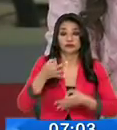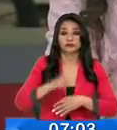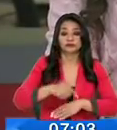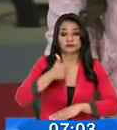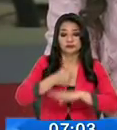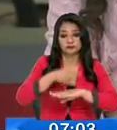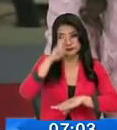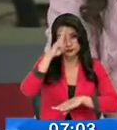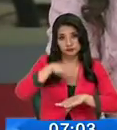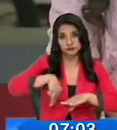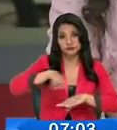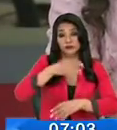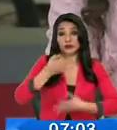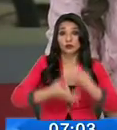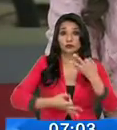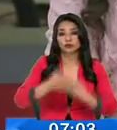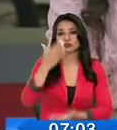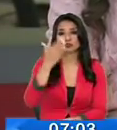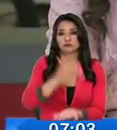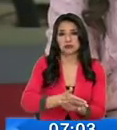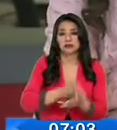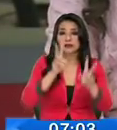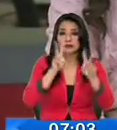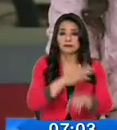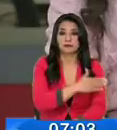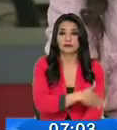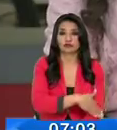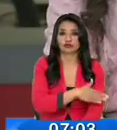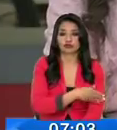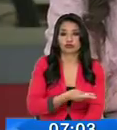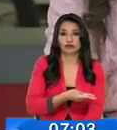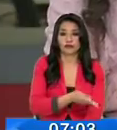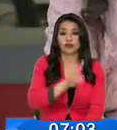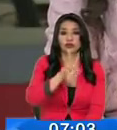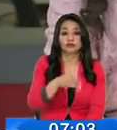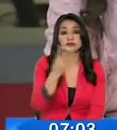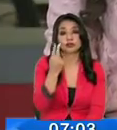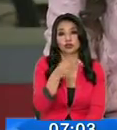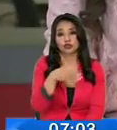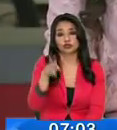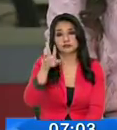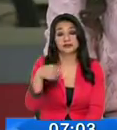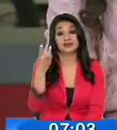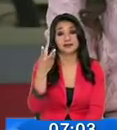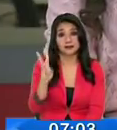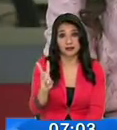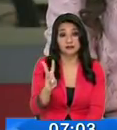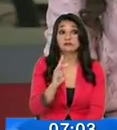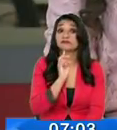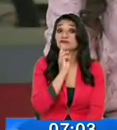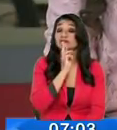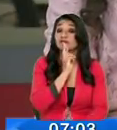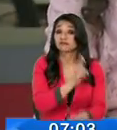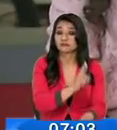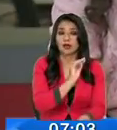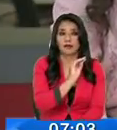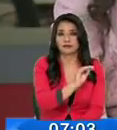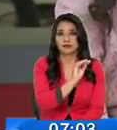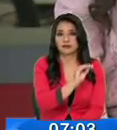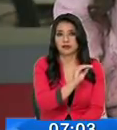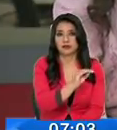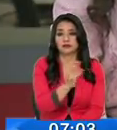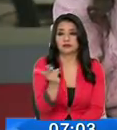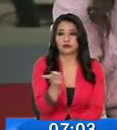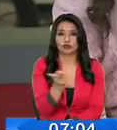Daniela Camacho, quedó suspendida del caso Sobornos 2012-2016 tras una notificación recibida respecto de la calificación de una de las